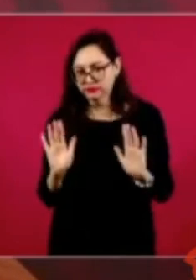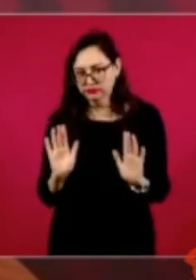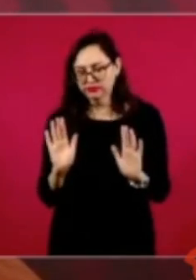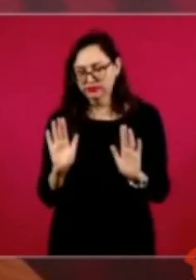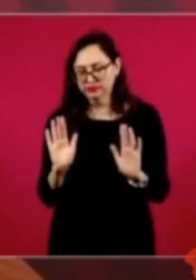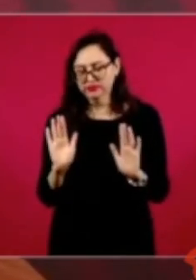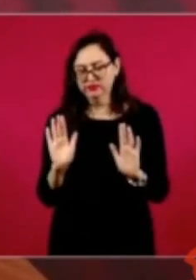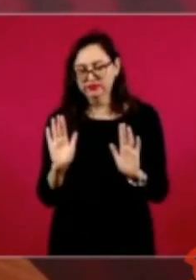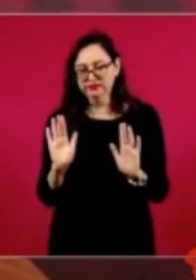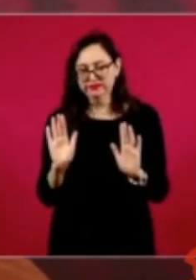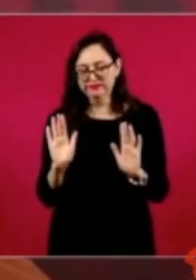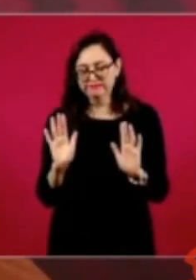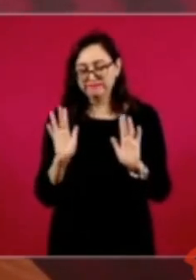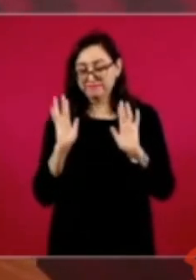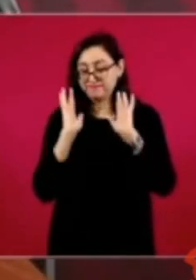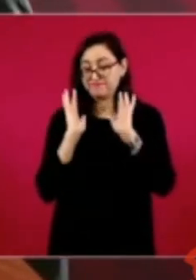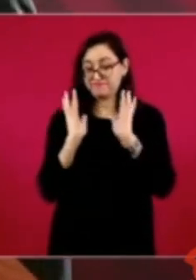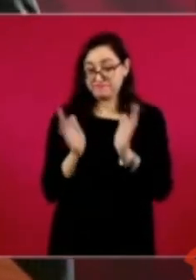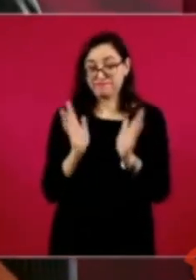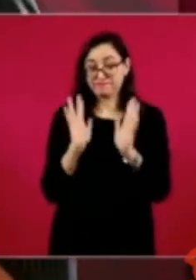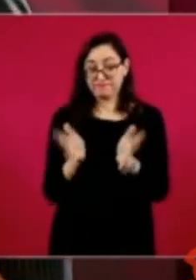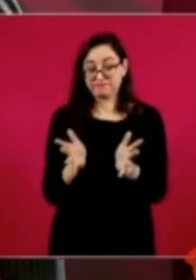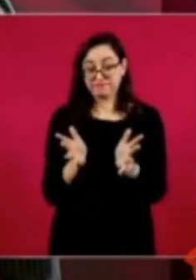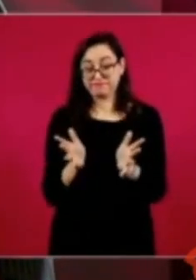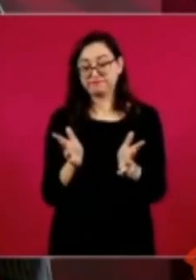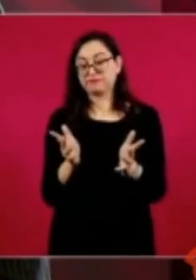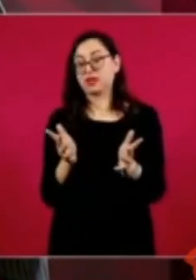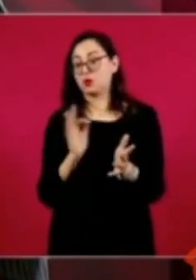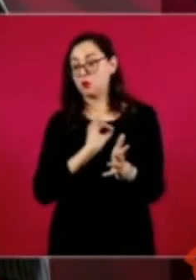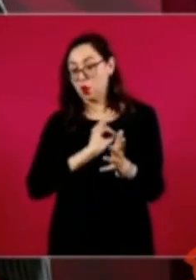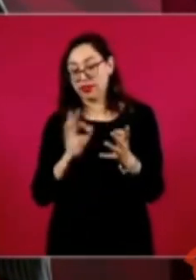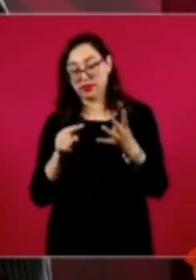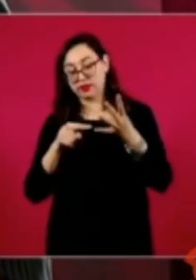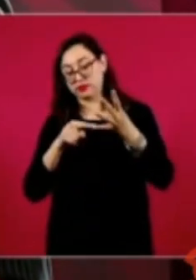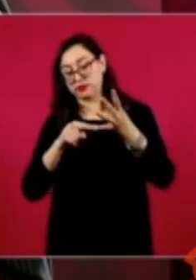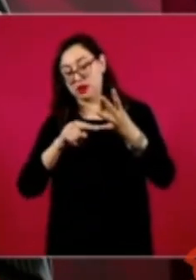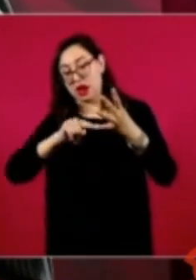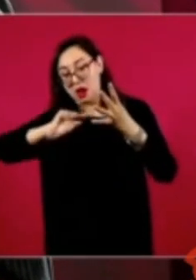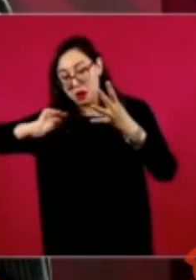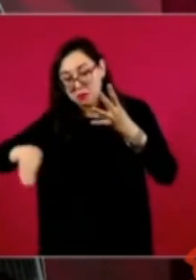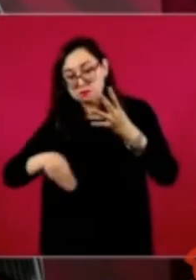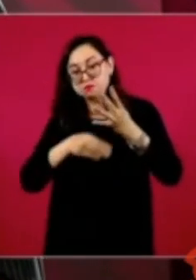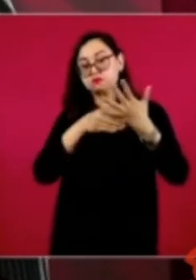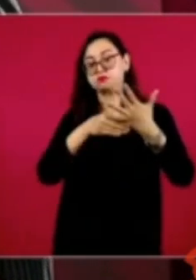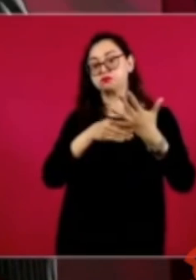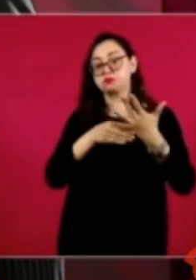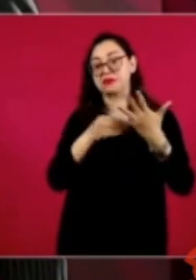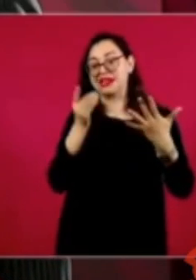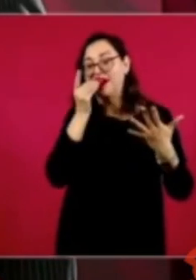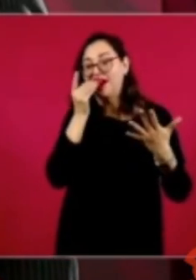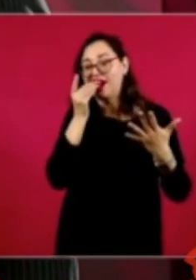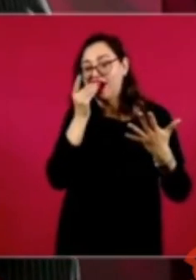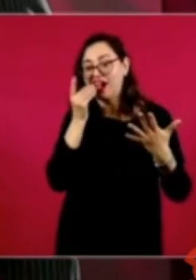si se tienen los servicios dentales en todos los hospitales,